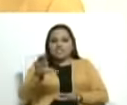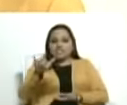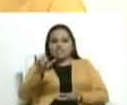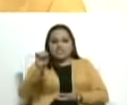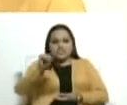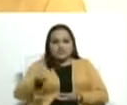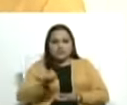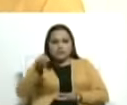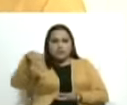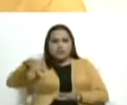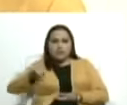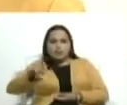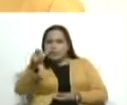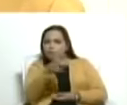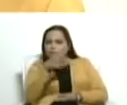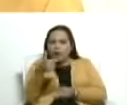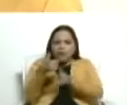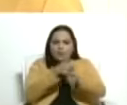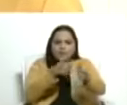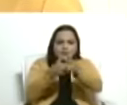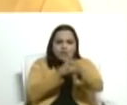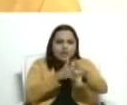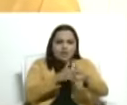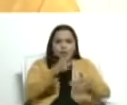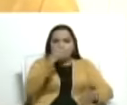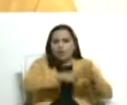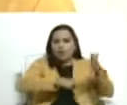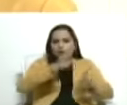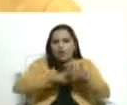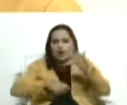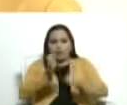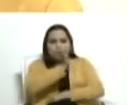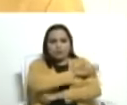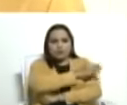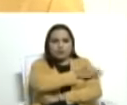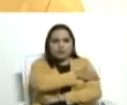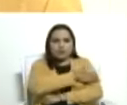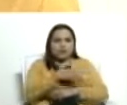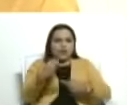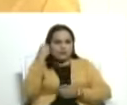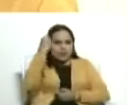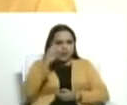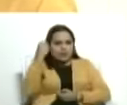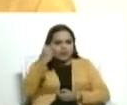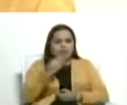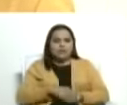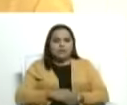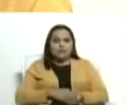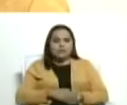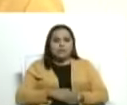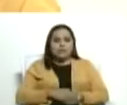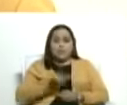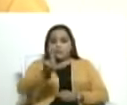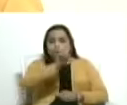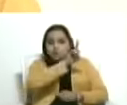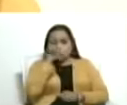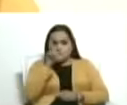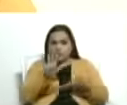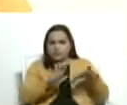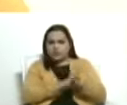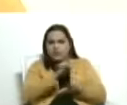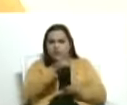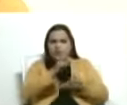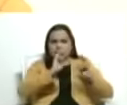busca perseguir y censurar a la oposición. Entonces, ¿cuál es su postura, la postura del partido ante estas